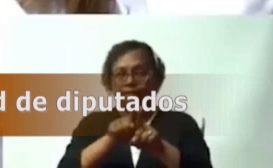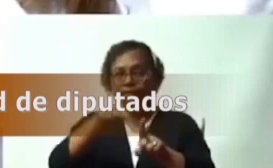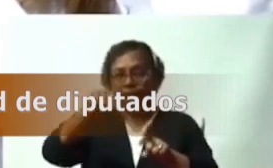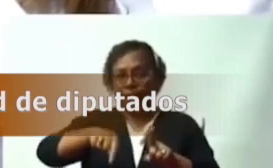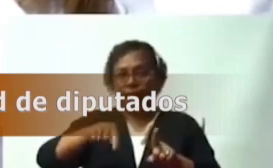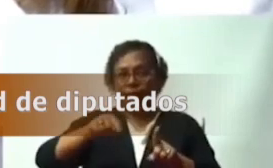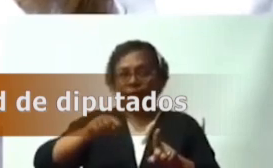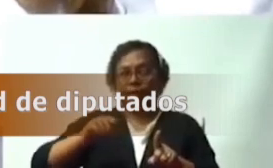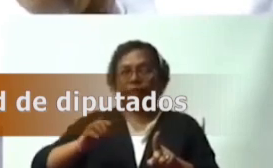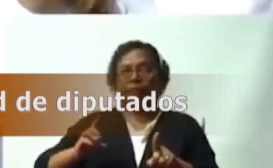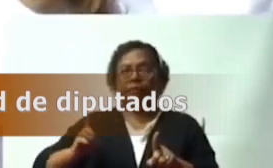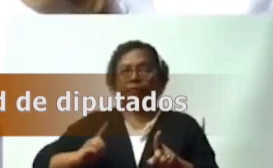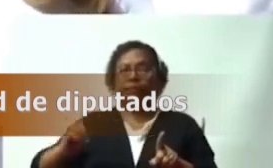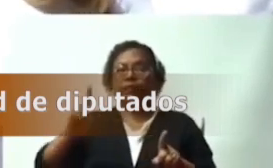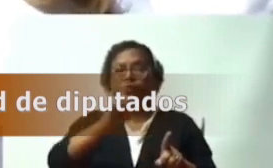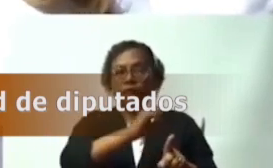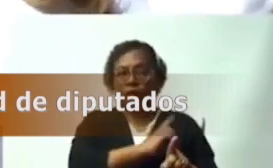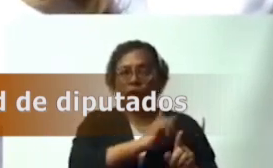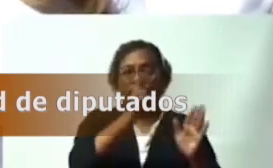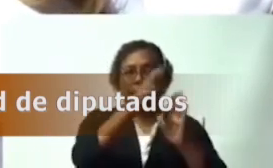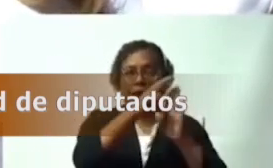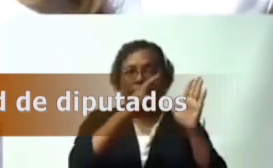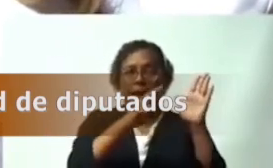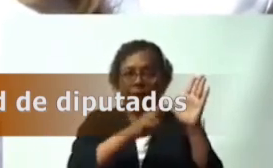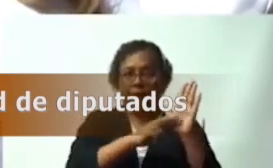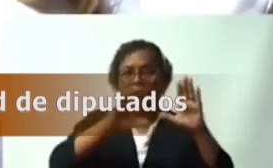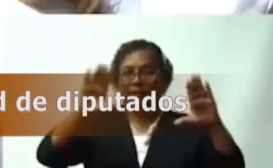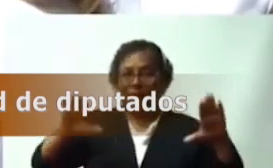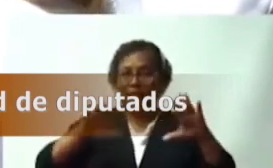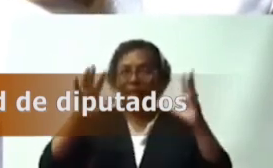o organizar de manera